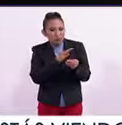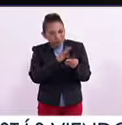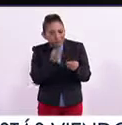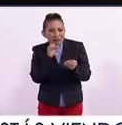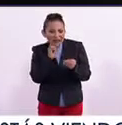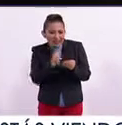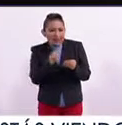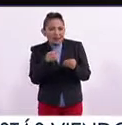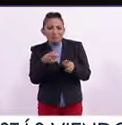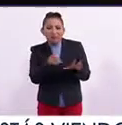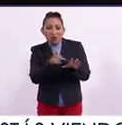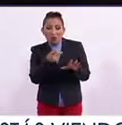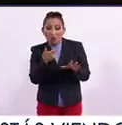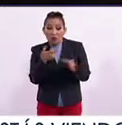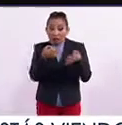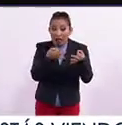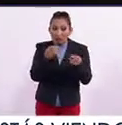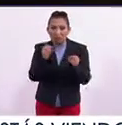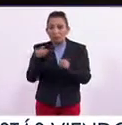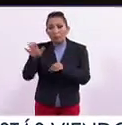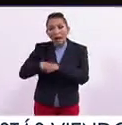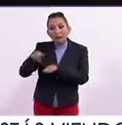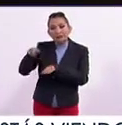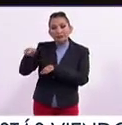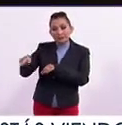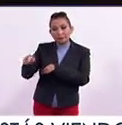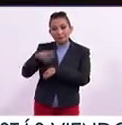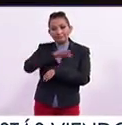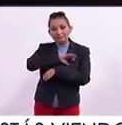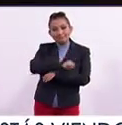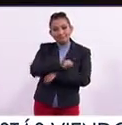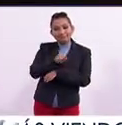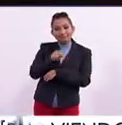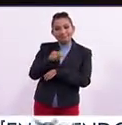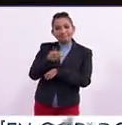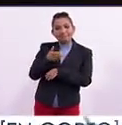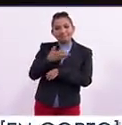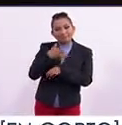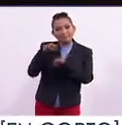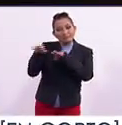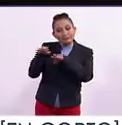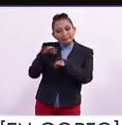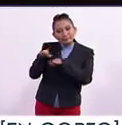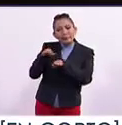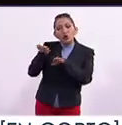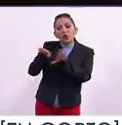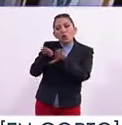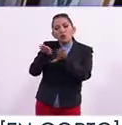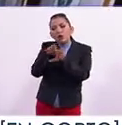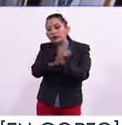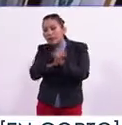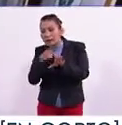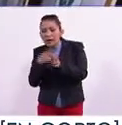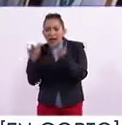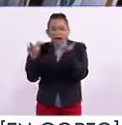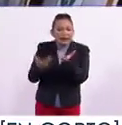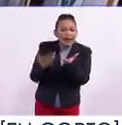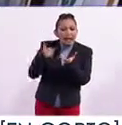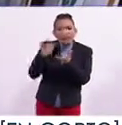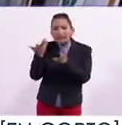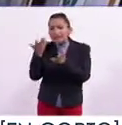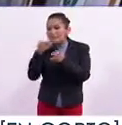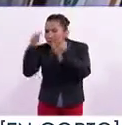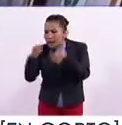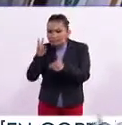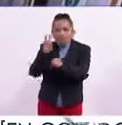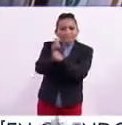no me atrae mucho. Mientras prefiero, digamos, trabajar en cómo deben hacerse las cosas y ver que se hagan bien, más que